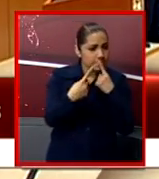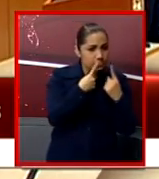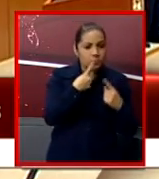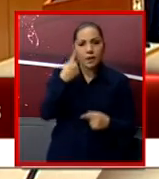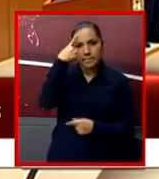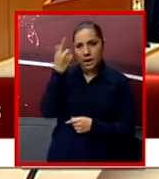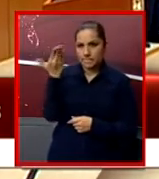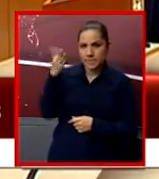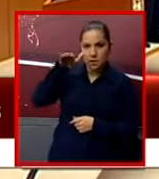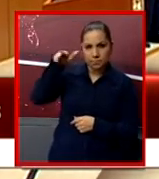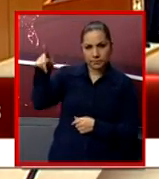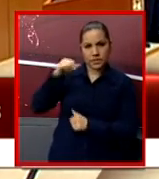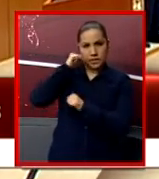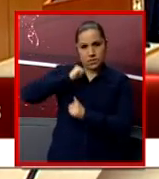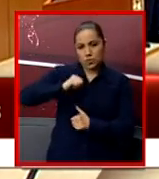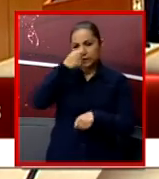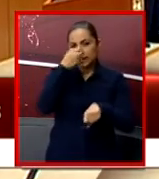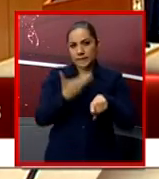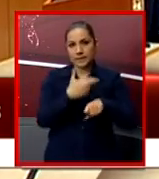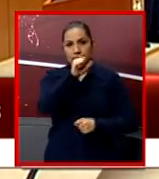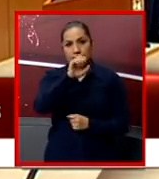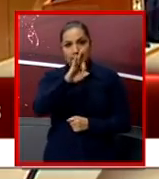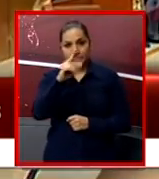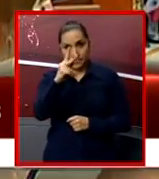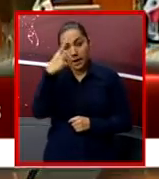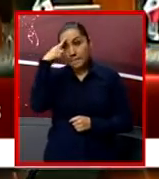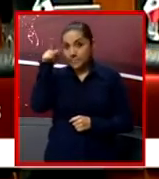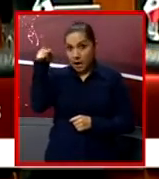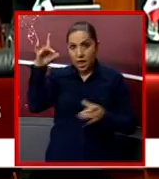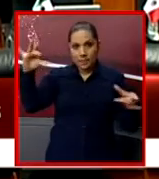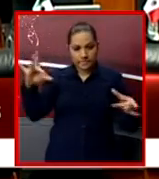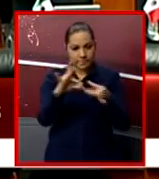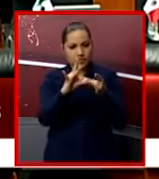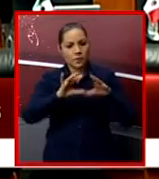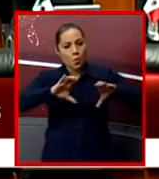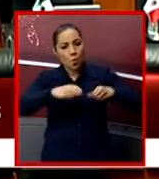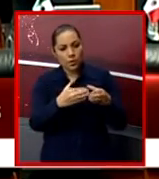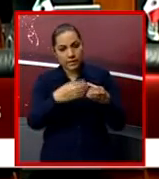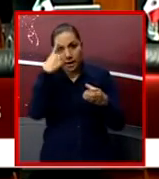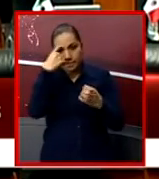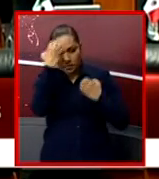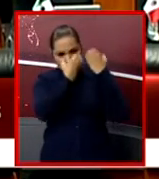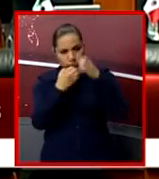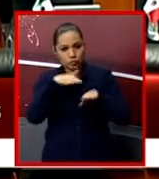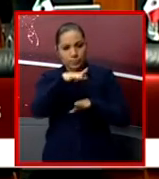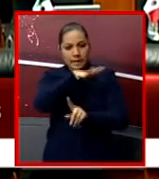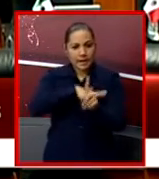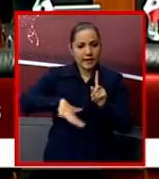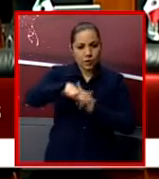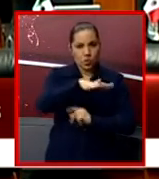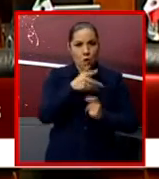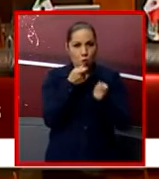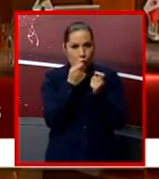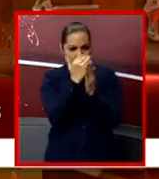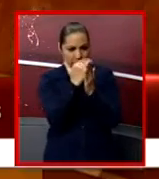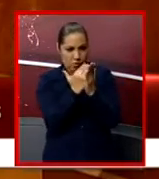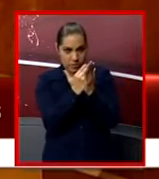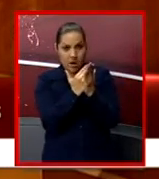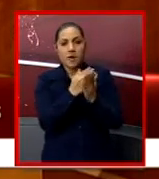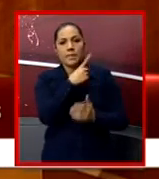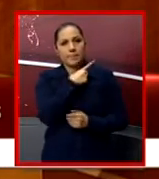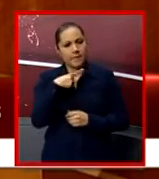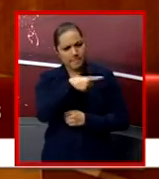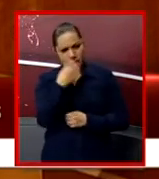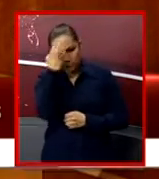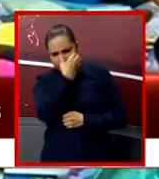Además, se avaló un exhorto al titular de la Secretaría de la Función Pública para que a través de la Unidad de Operación Regional y Contraloría Social realice la